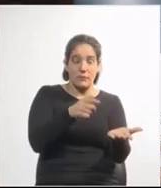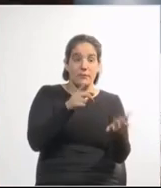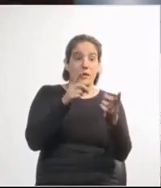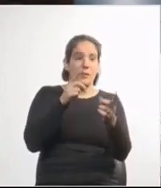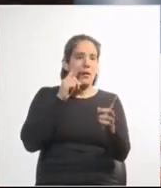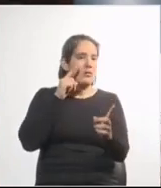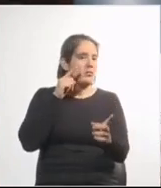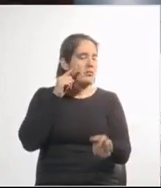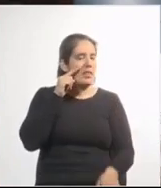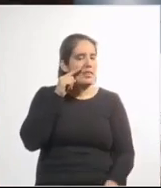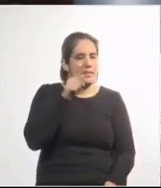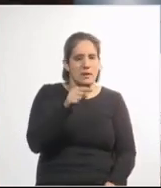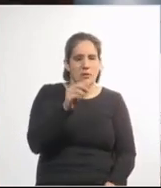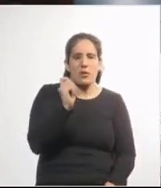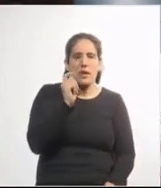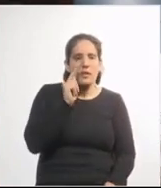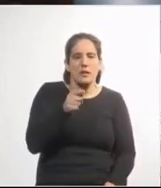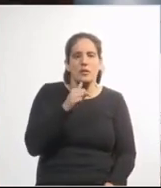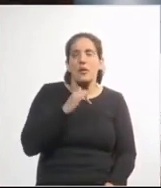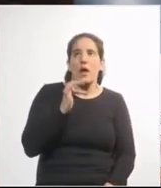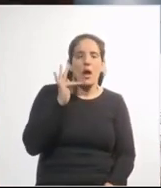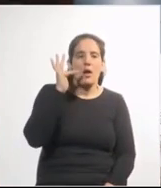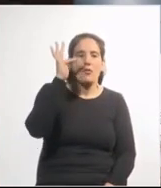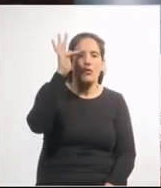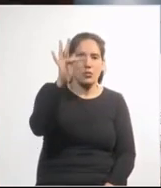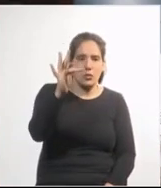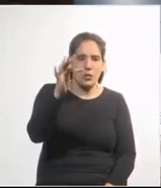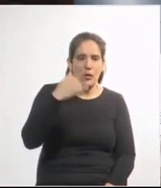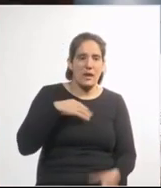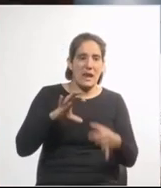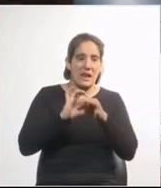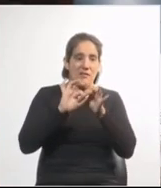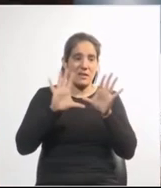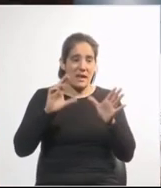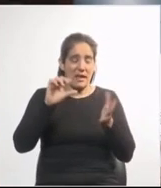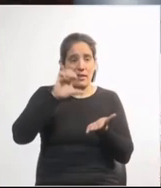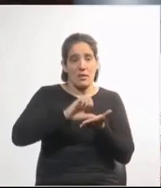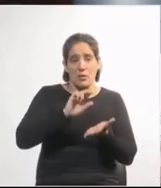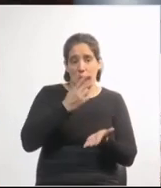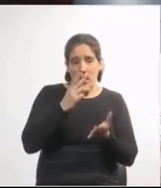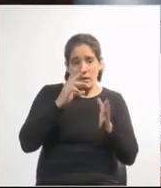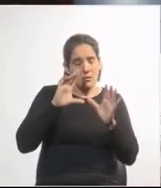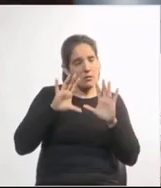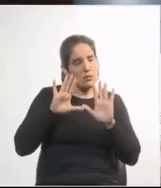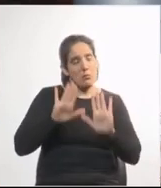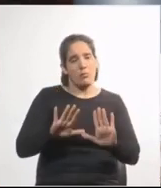afecta a nuestras posibilidades de futuro y nuestra soberanía nacional entendida en su más amplia acepción.